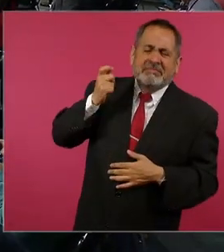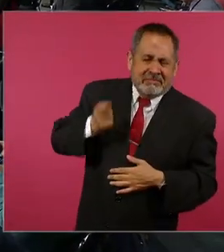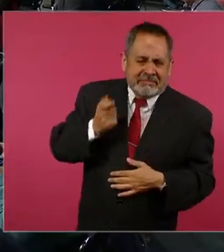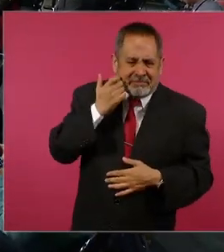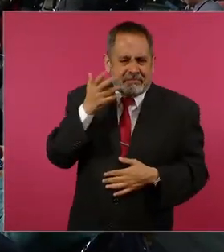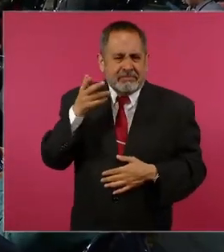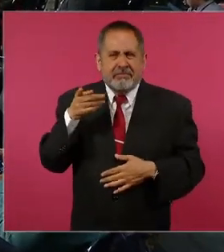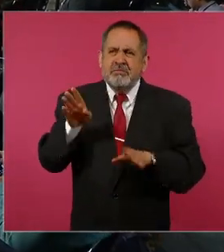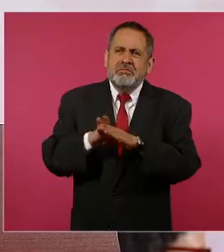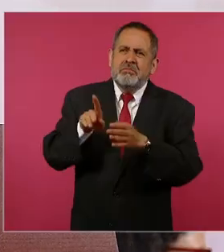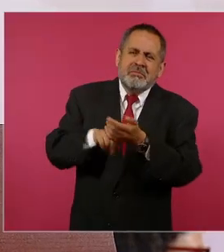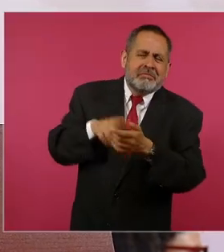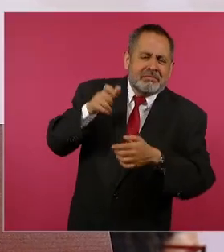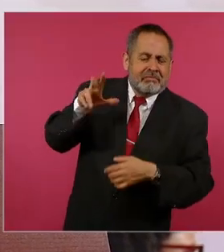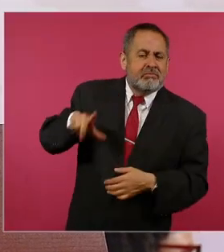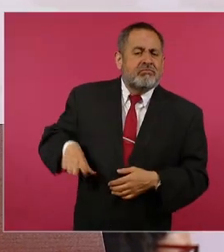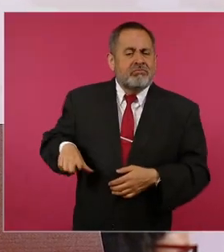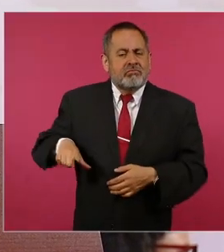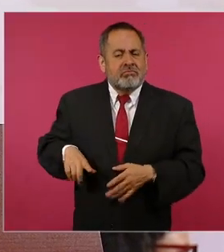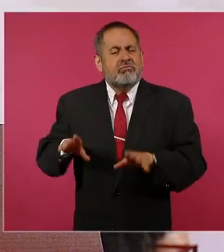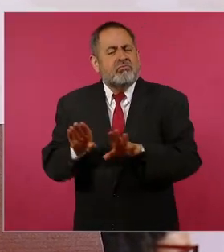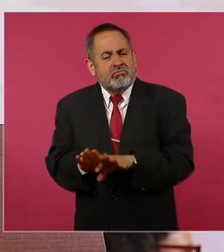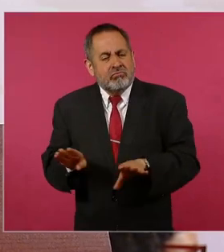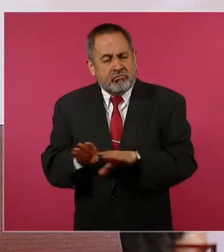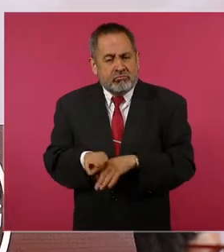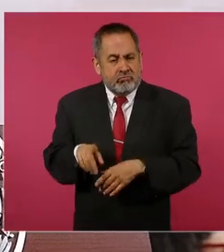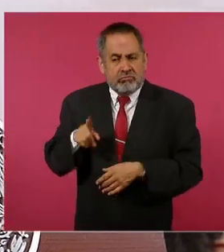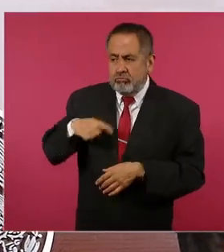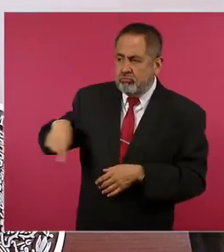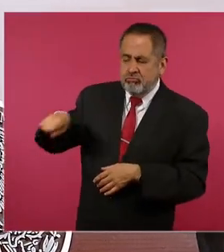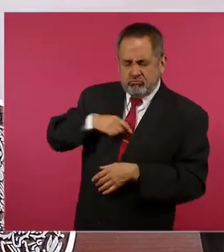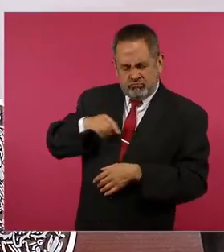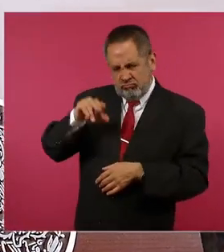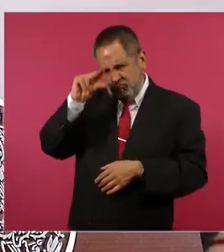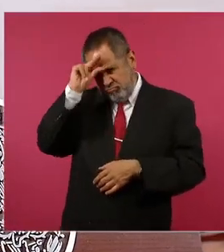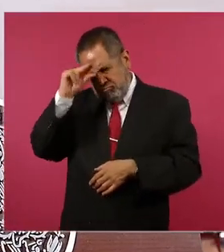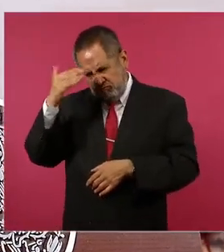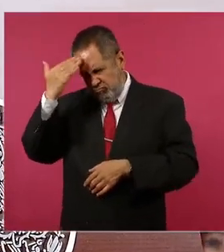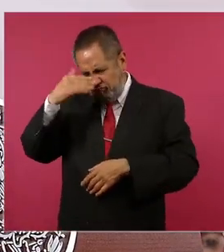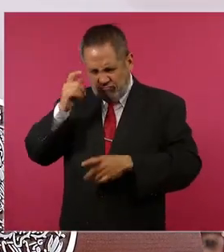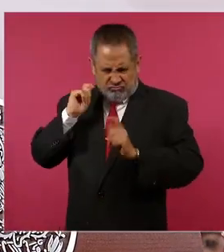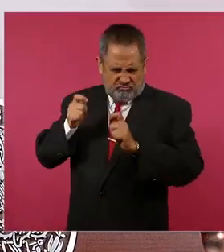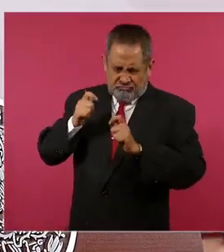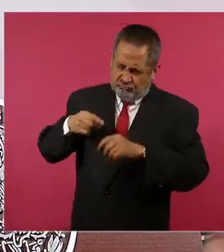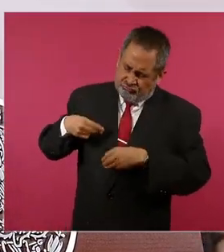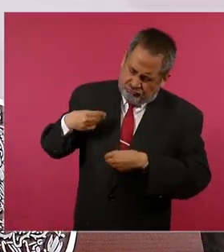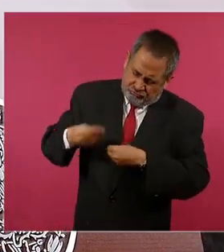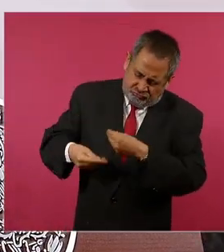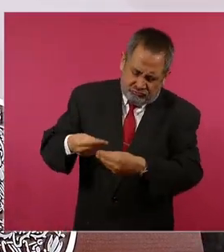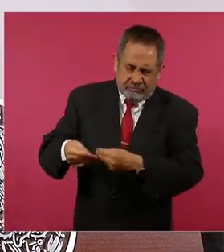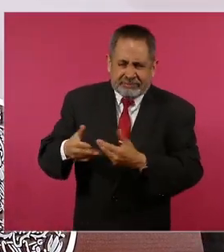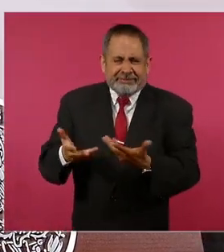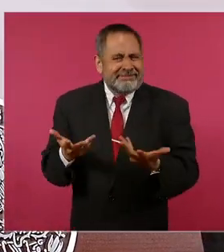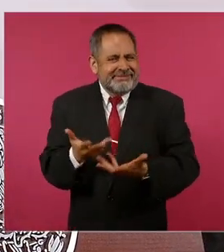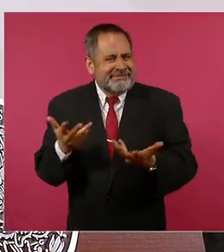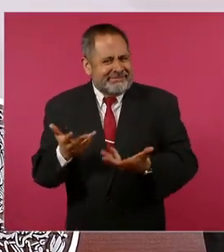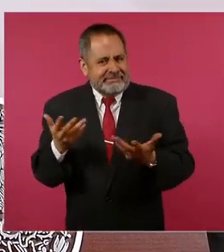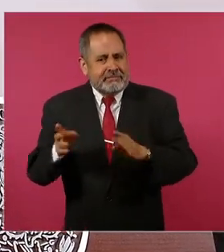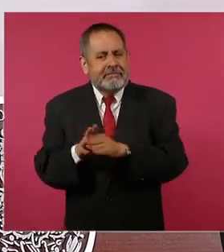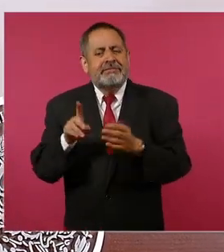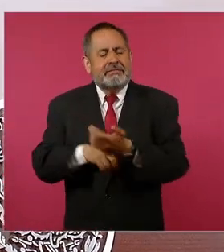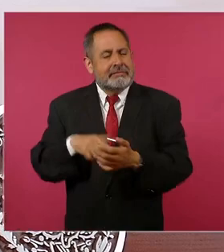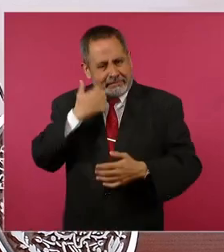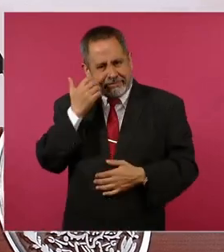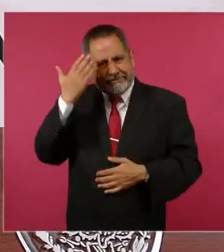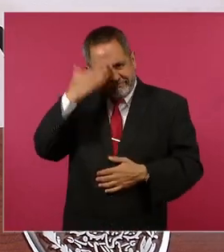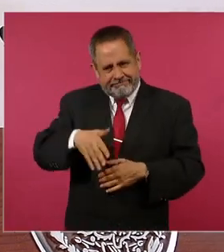gobierno, qué conocimientos llegaron a dominar en